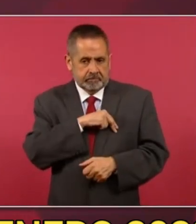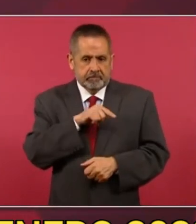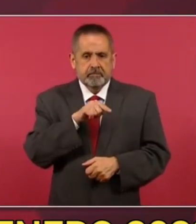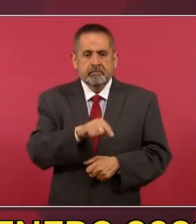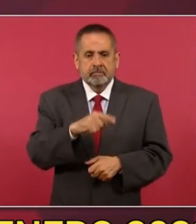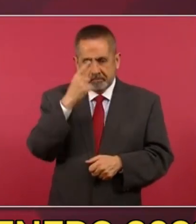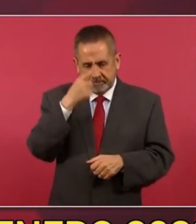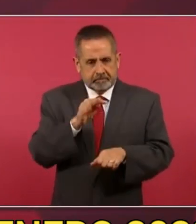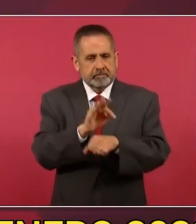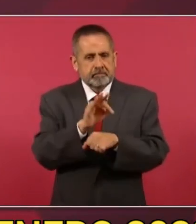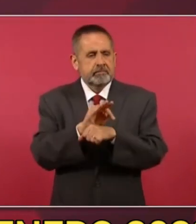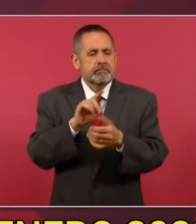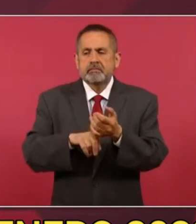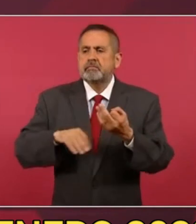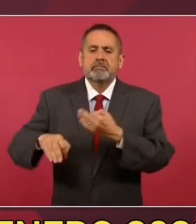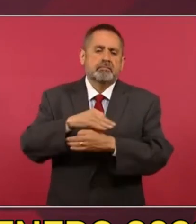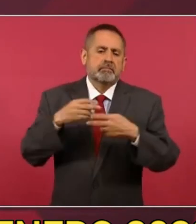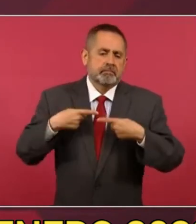es para proteger a la gente.